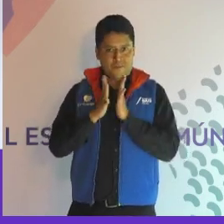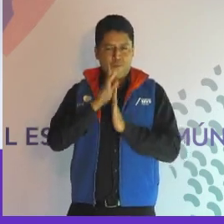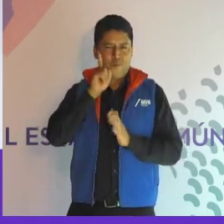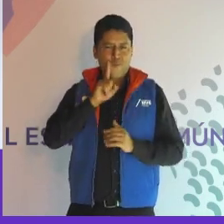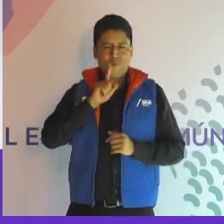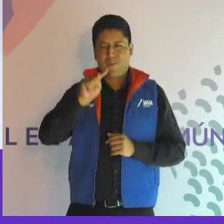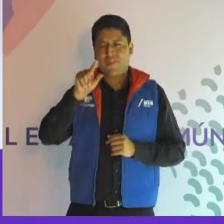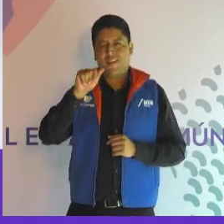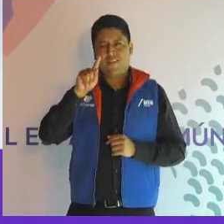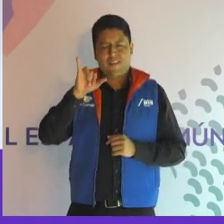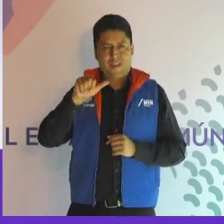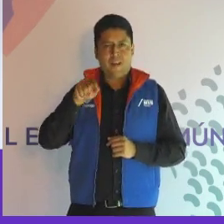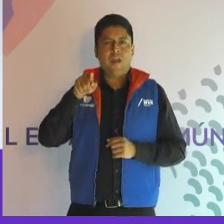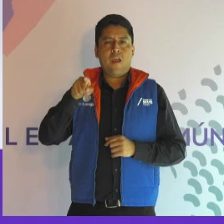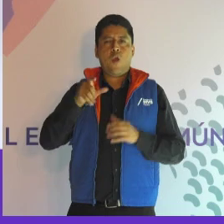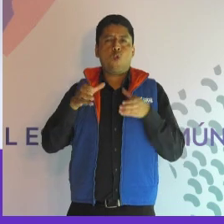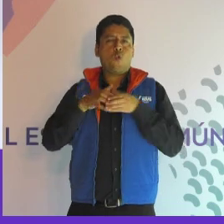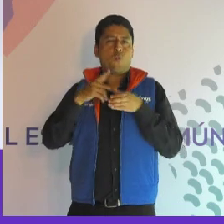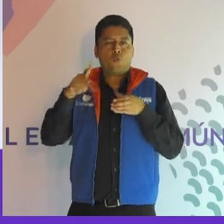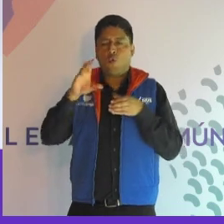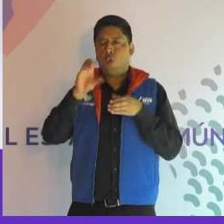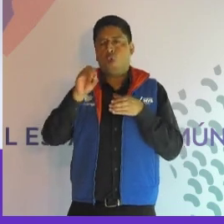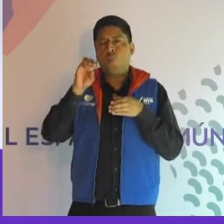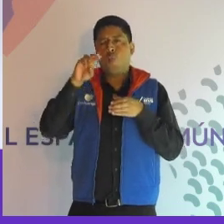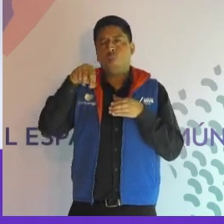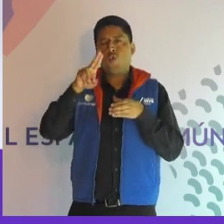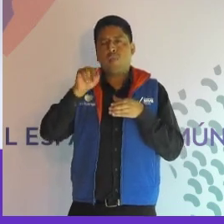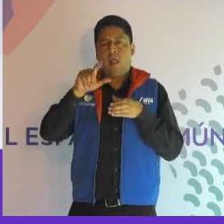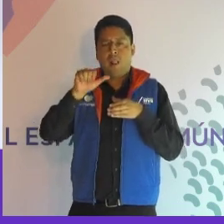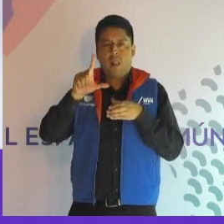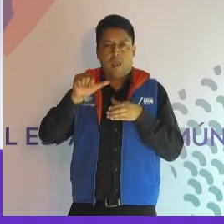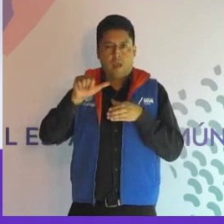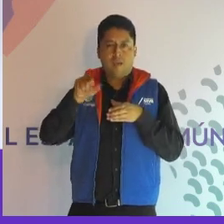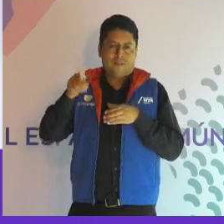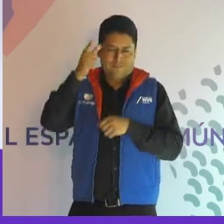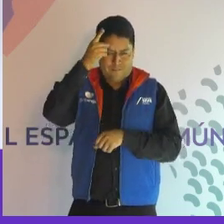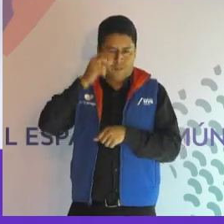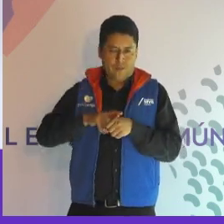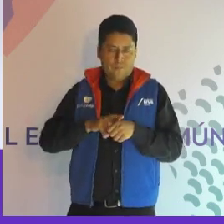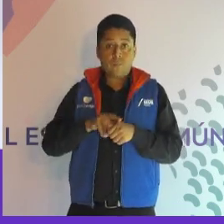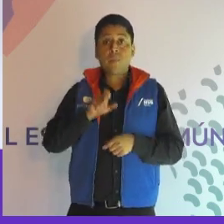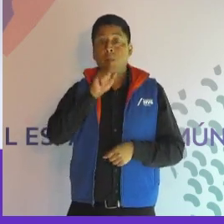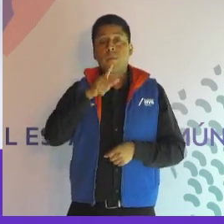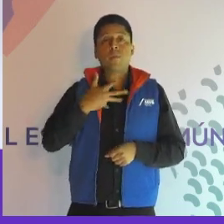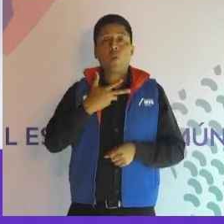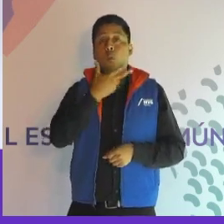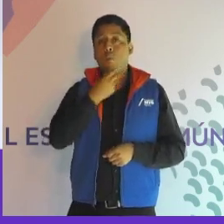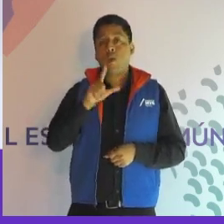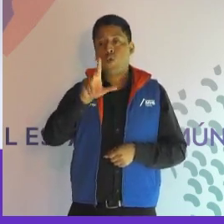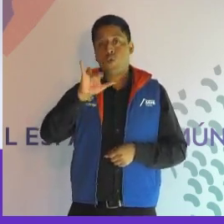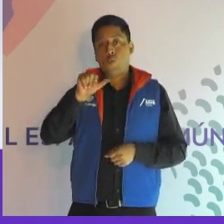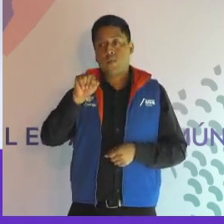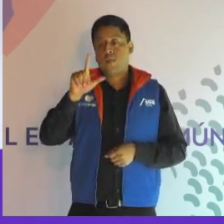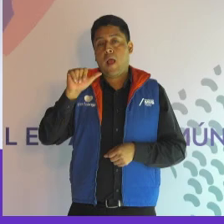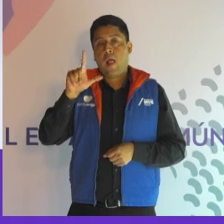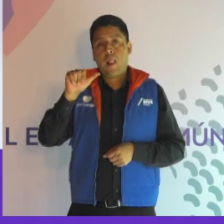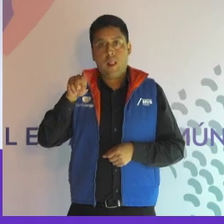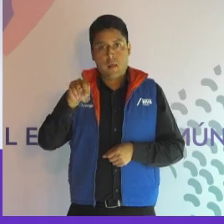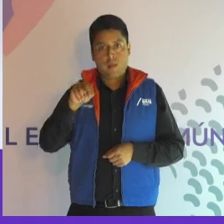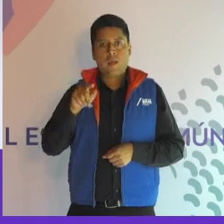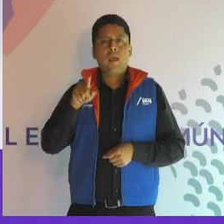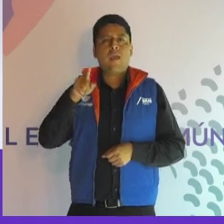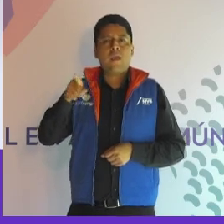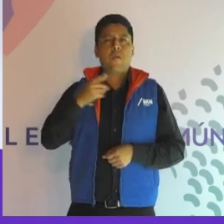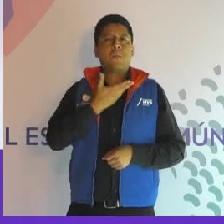directora ejecutiva de Comunalia. Igualmente nos acompañará Luis Alain Zúñiga Hernández, presidente de